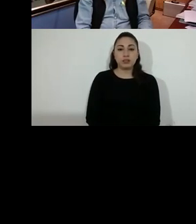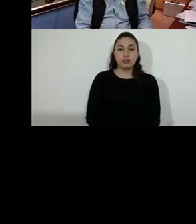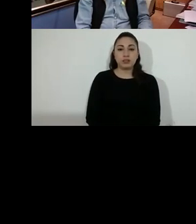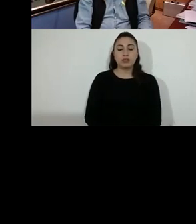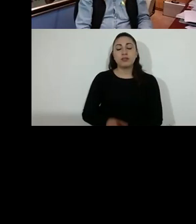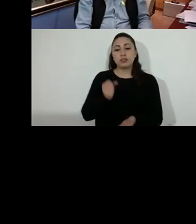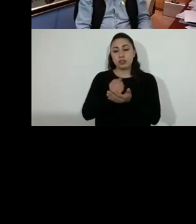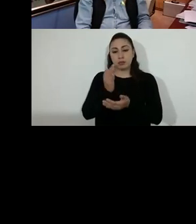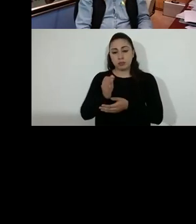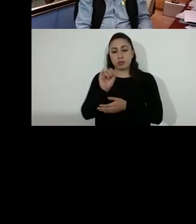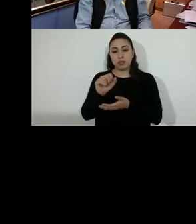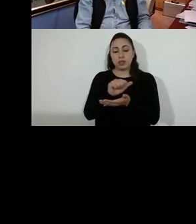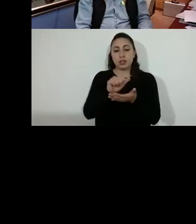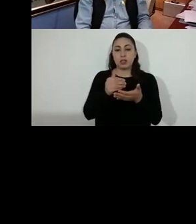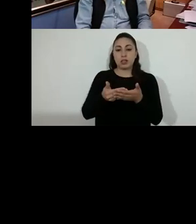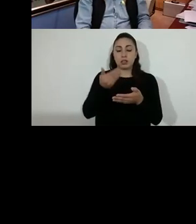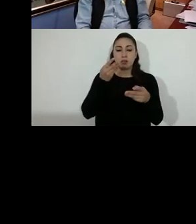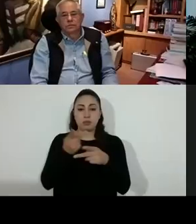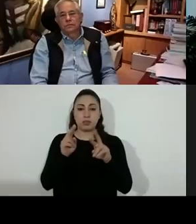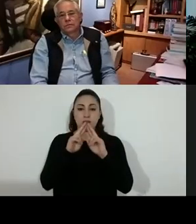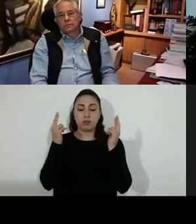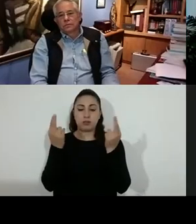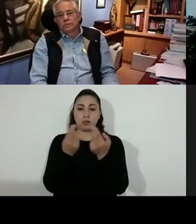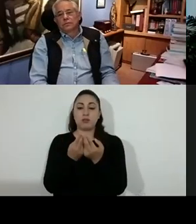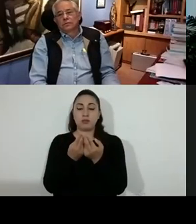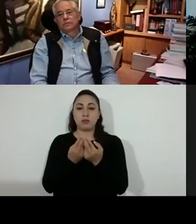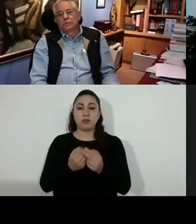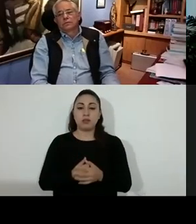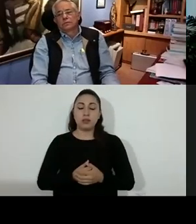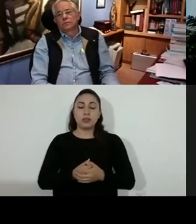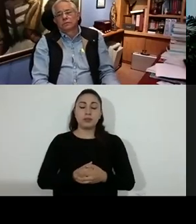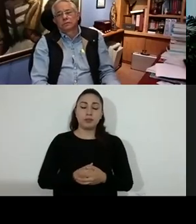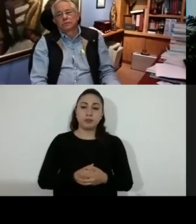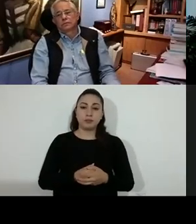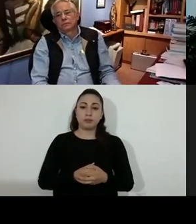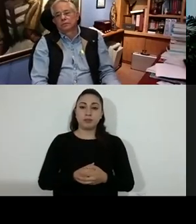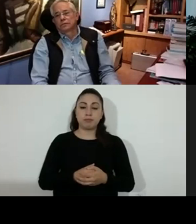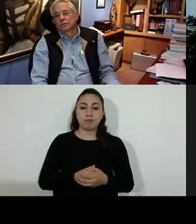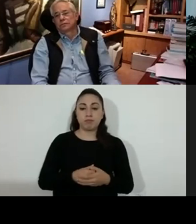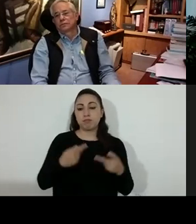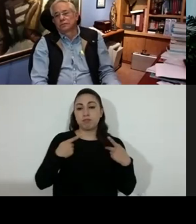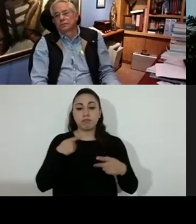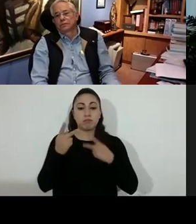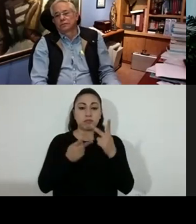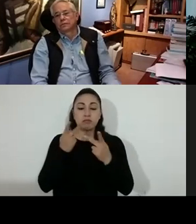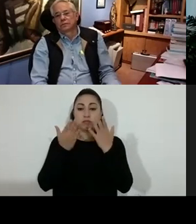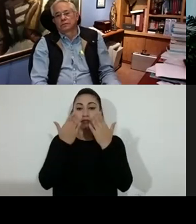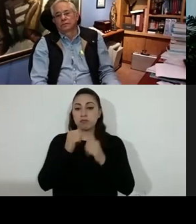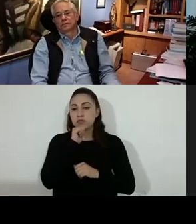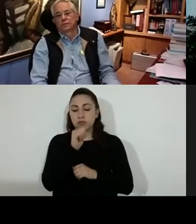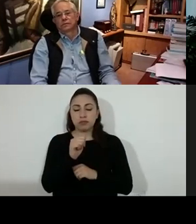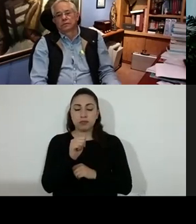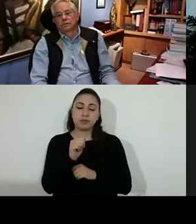Aprobada el acta y la versión estenográfica de la sesión anterior, diputada presidente, al no haber algún diputada o diputado en